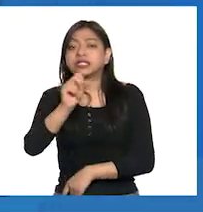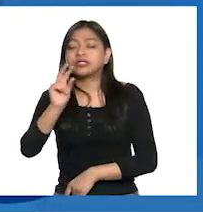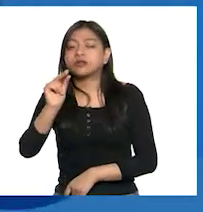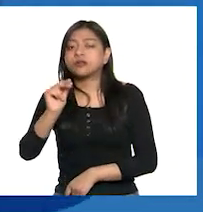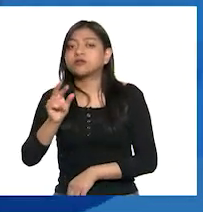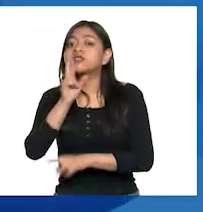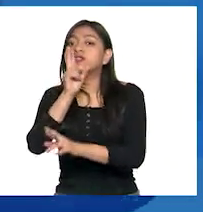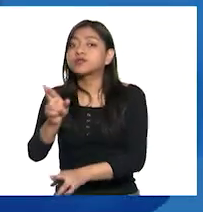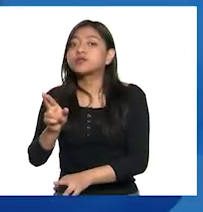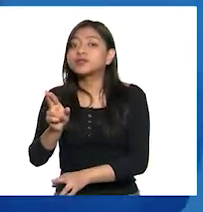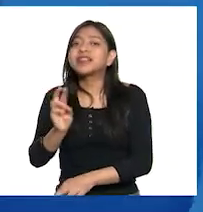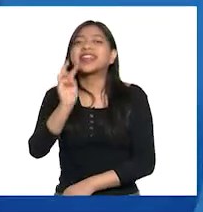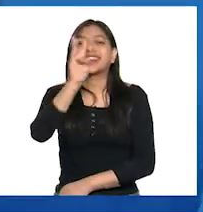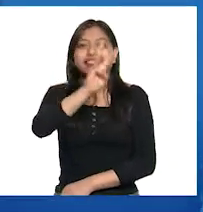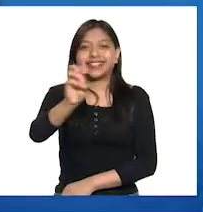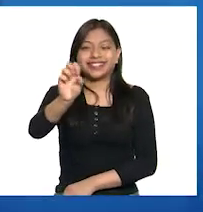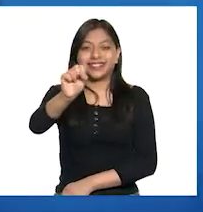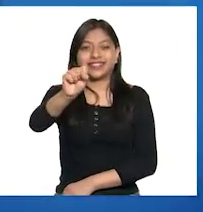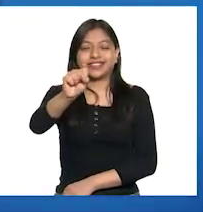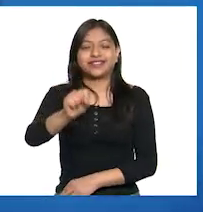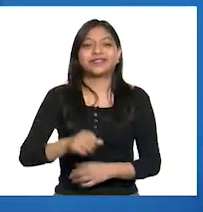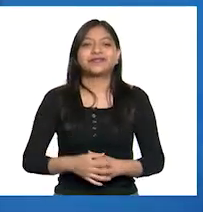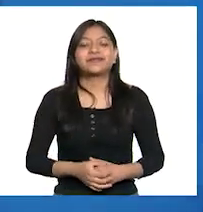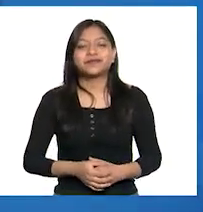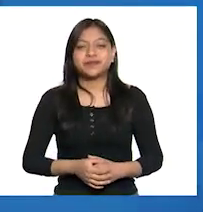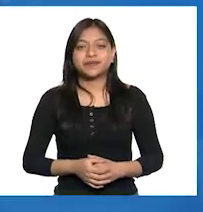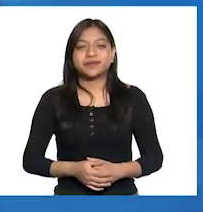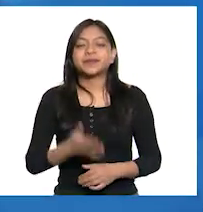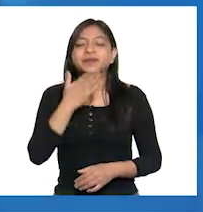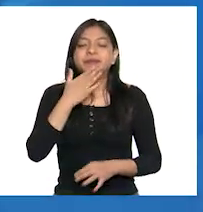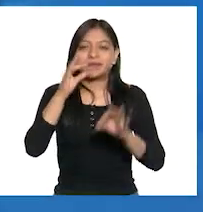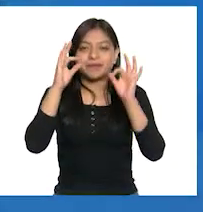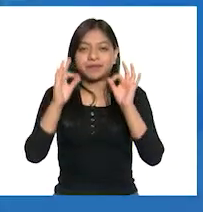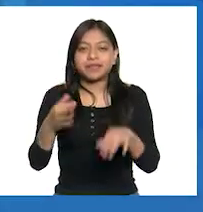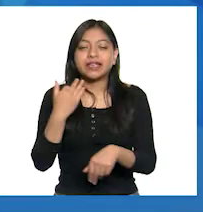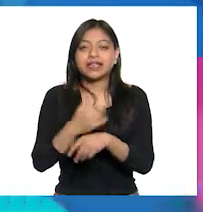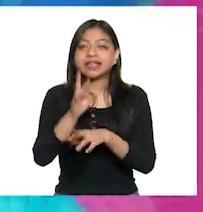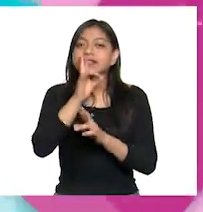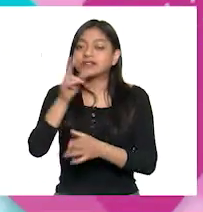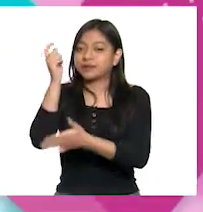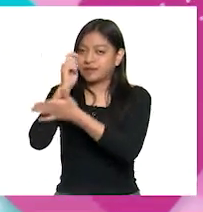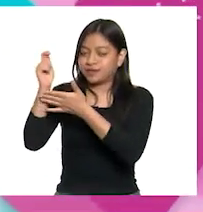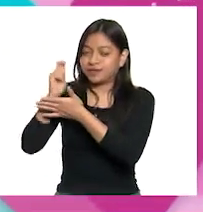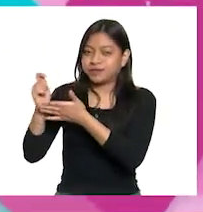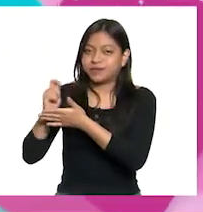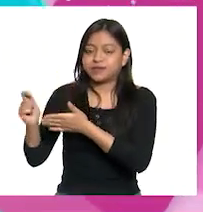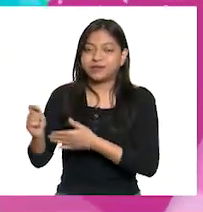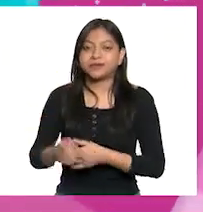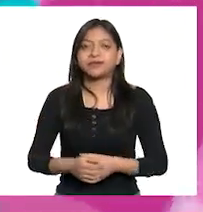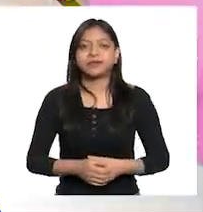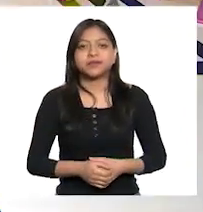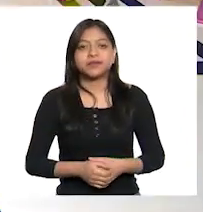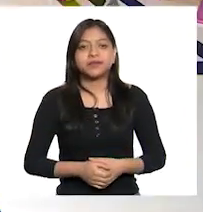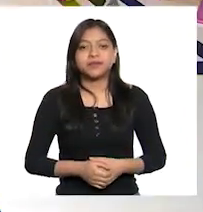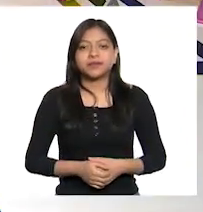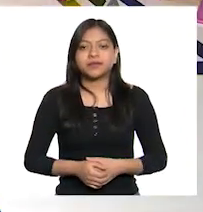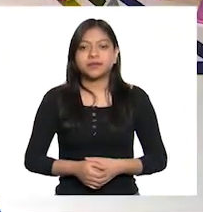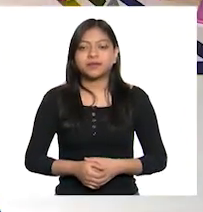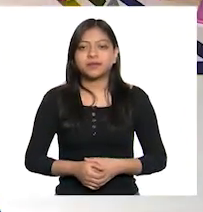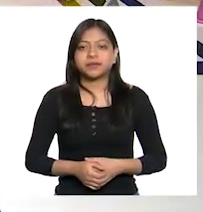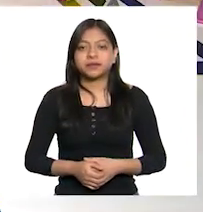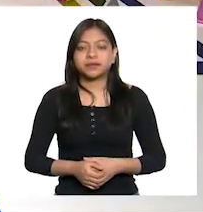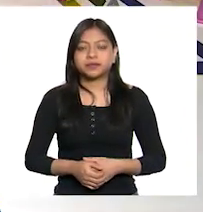360. Muy bien, excelente su respuesta. Vamos a anotar el resultado. 360. Y vamos a ponerle